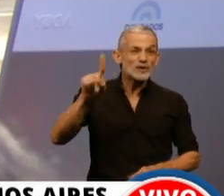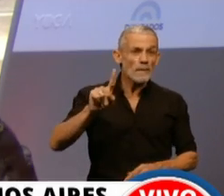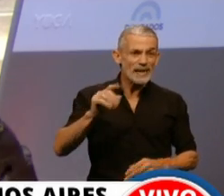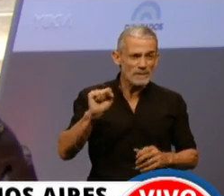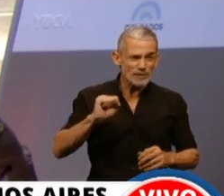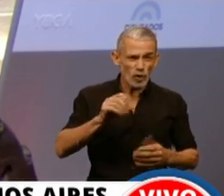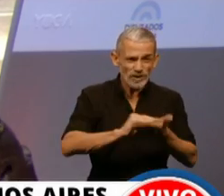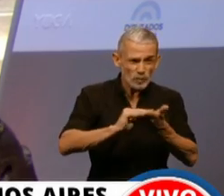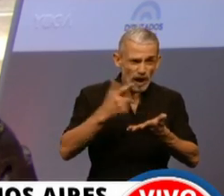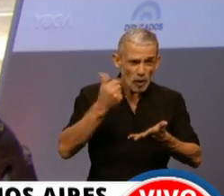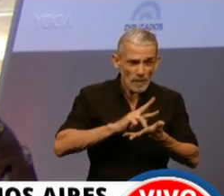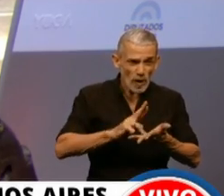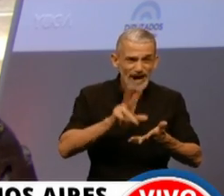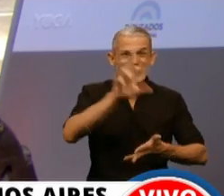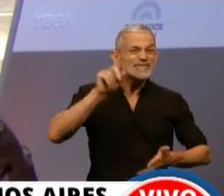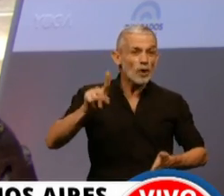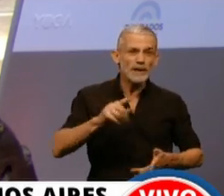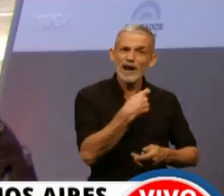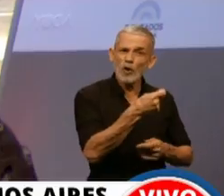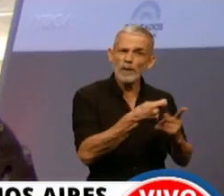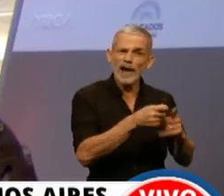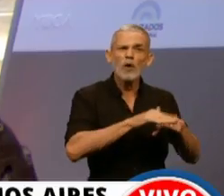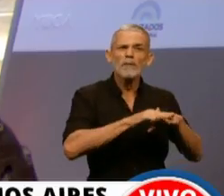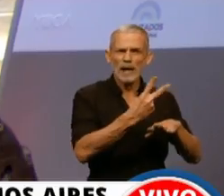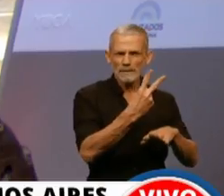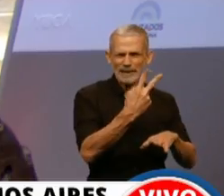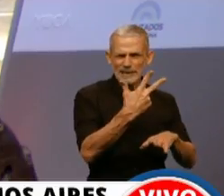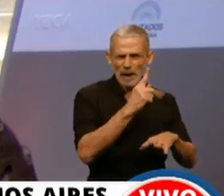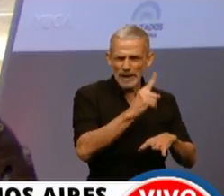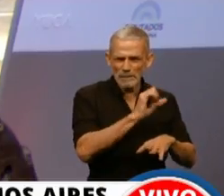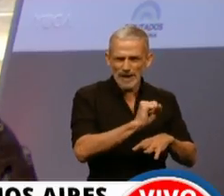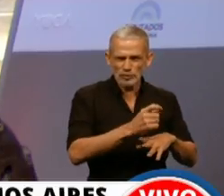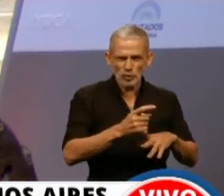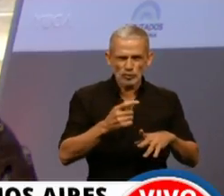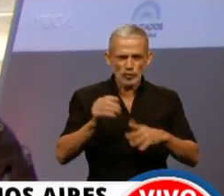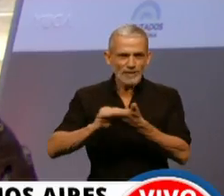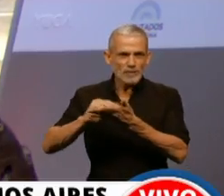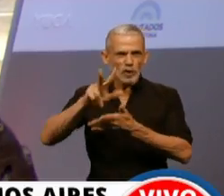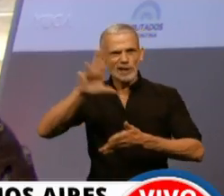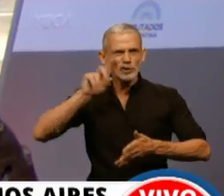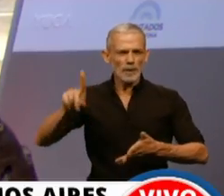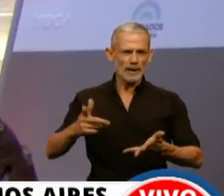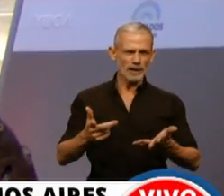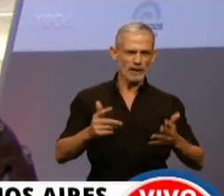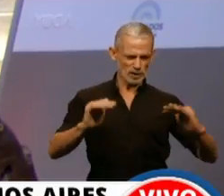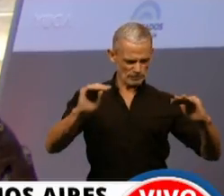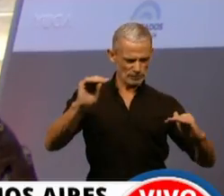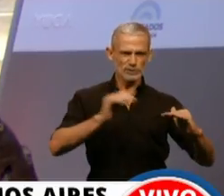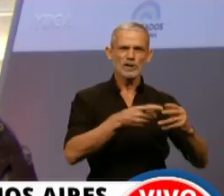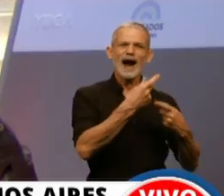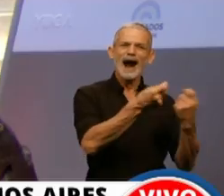diputados cuando los jubilados ganan la mínima 23.000 pesos la canasta de un jubilado jubilado está en